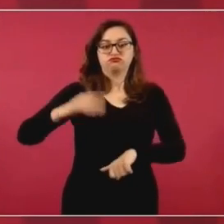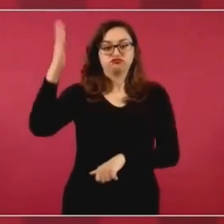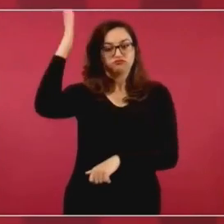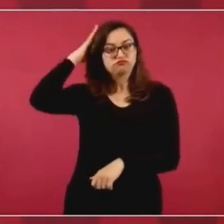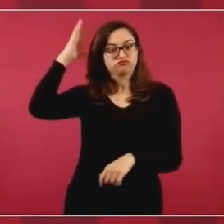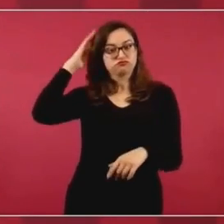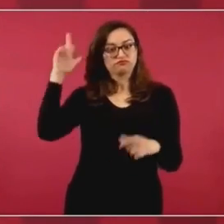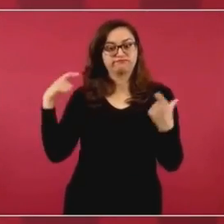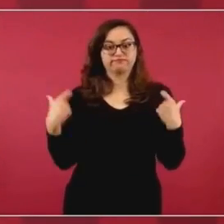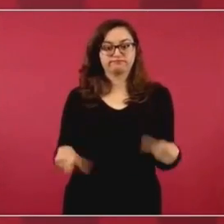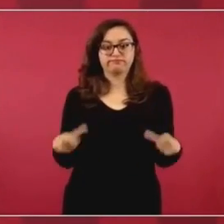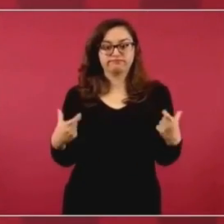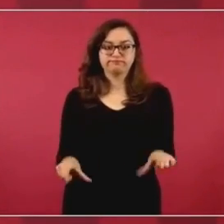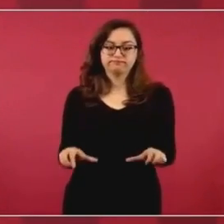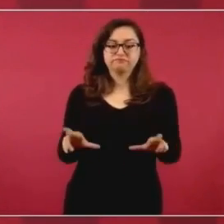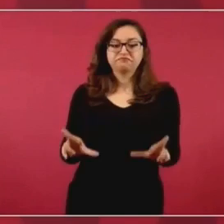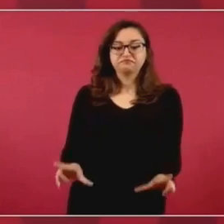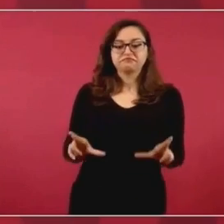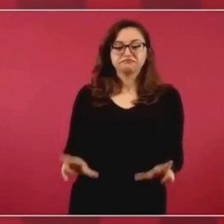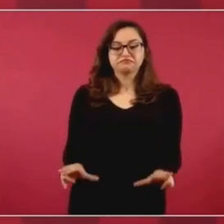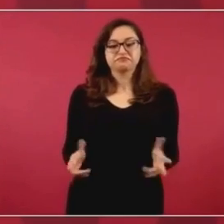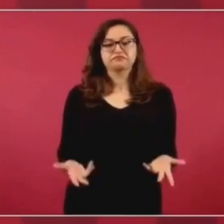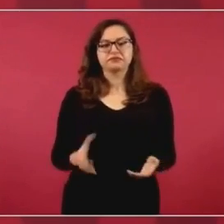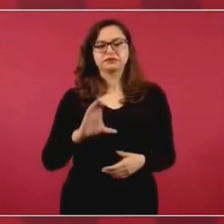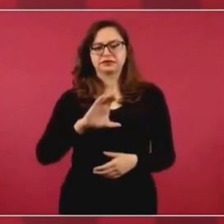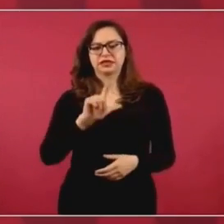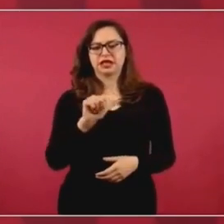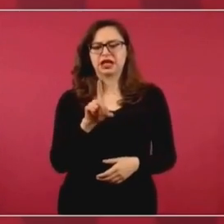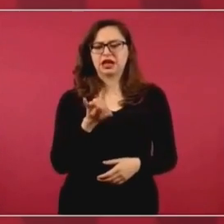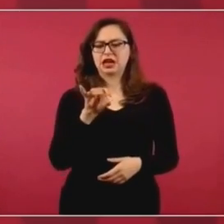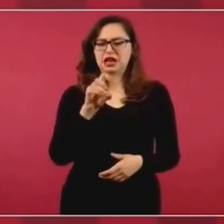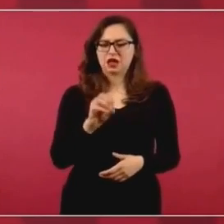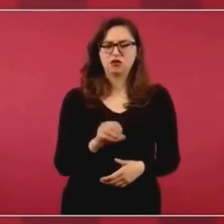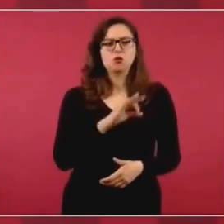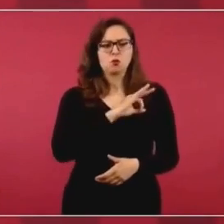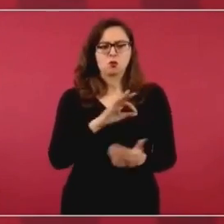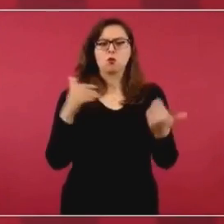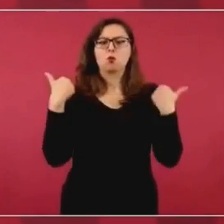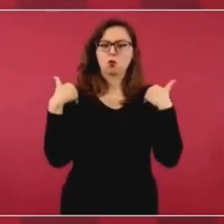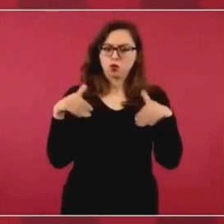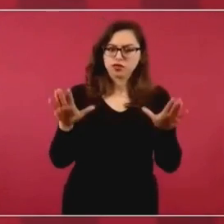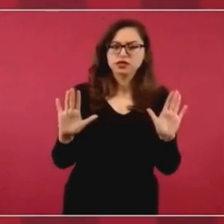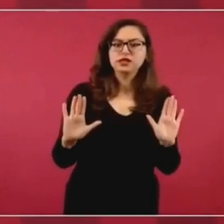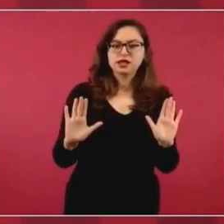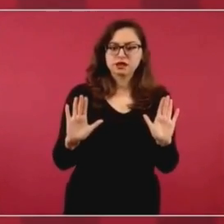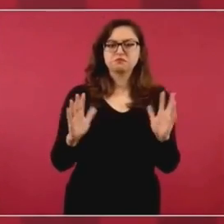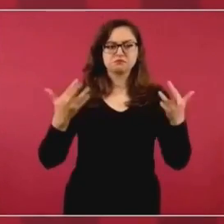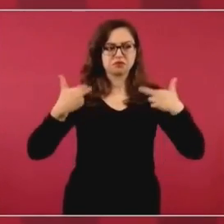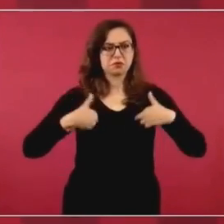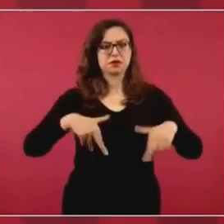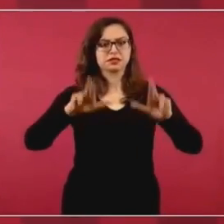Claudio es uno que representa también a los de arriba.